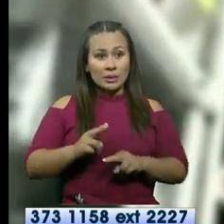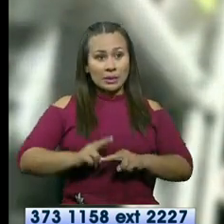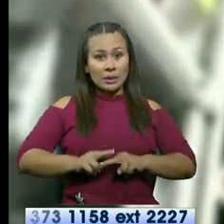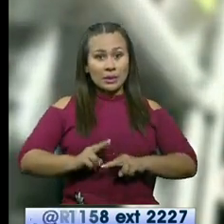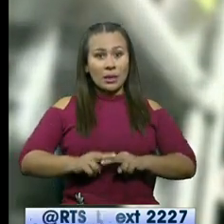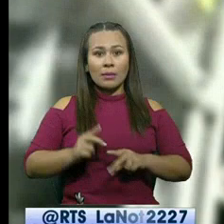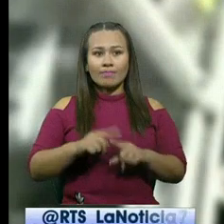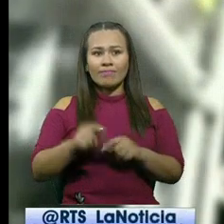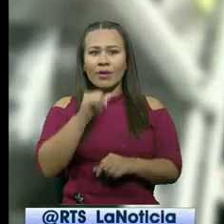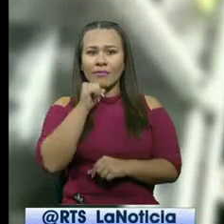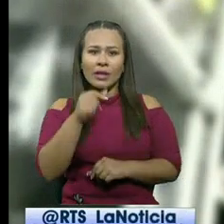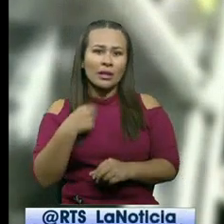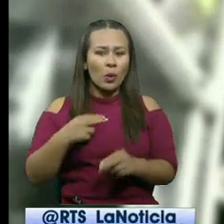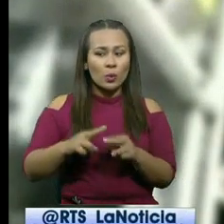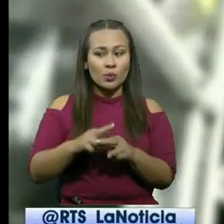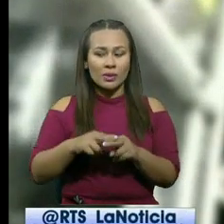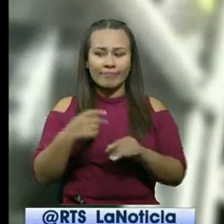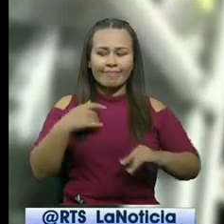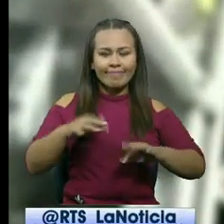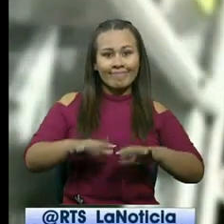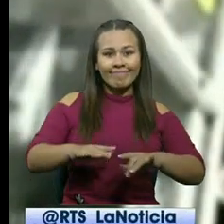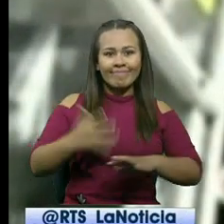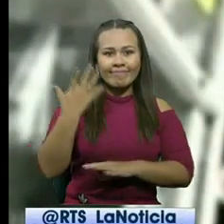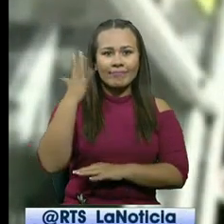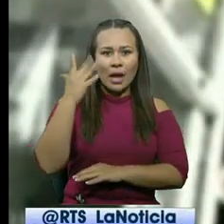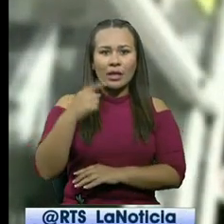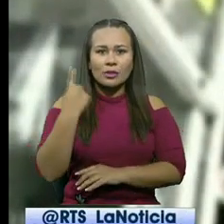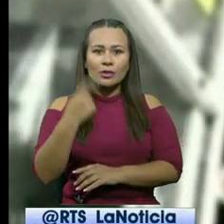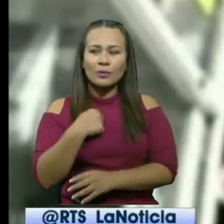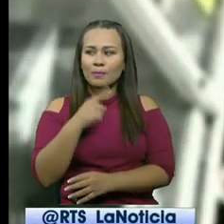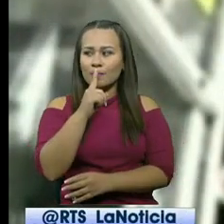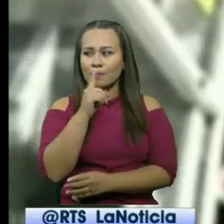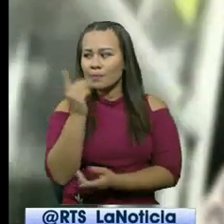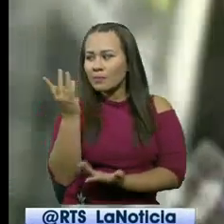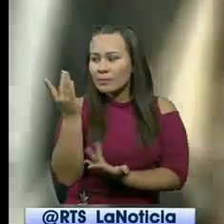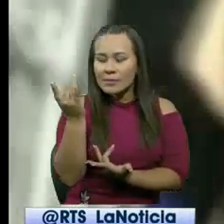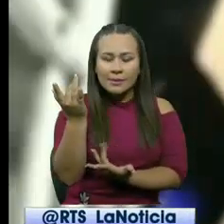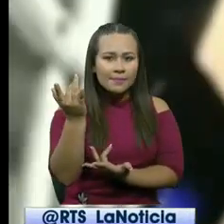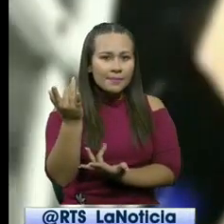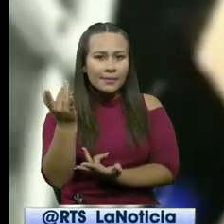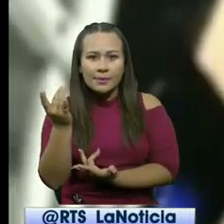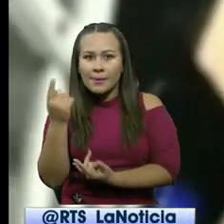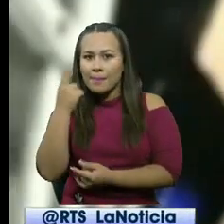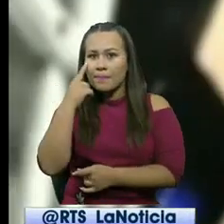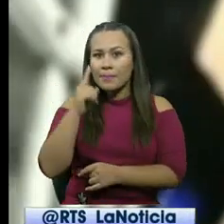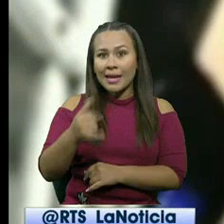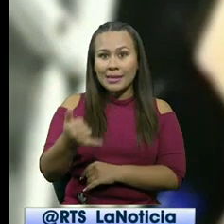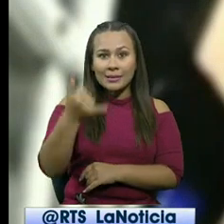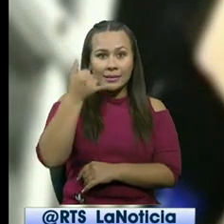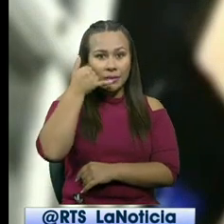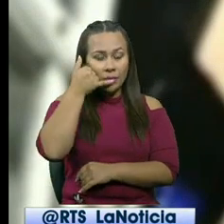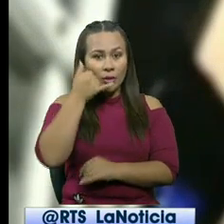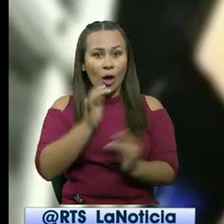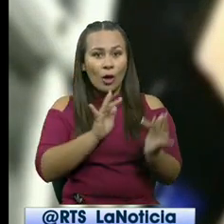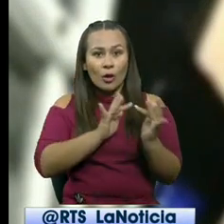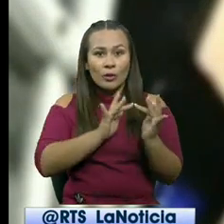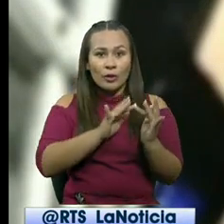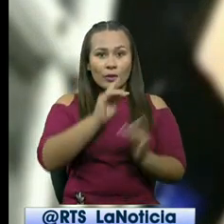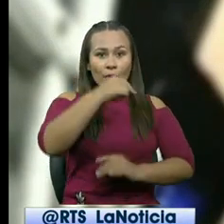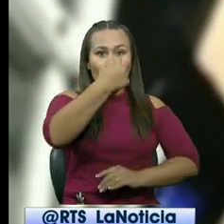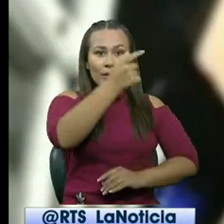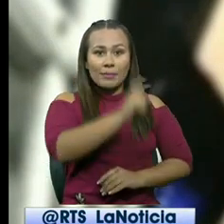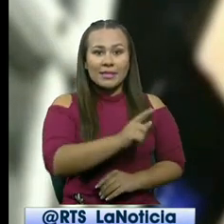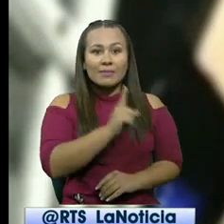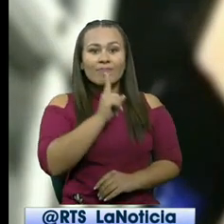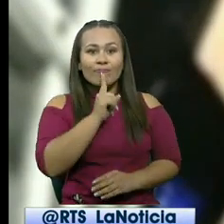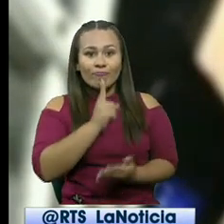puesto, pero no la utilizó. Solo esperaba el momento propicio para vía celular contactarse con su compinche,